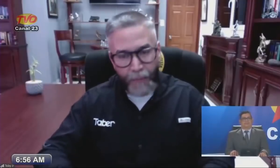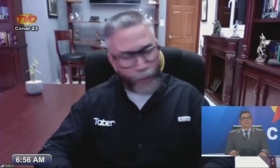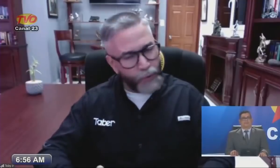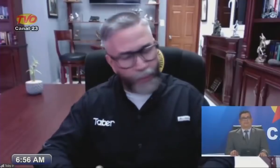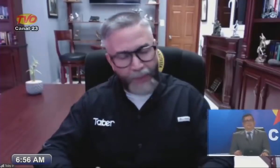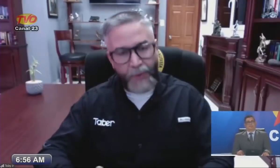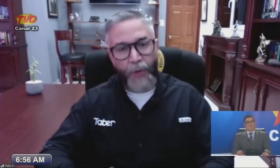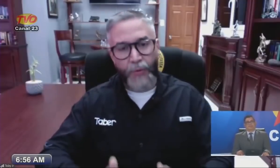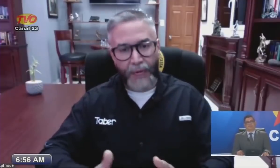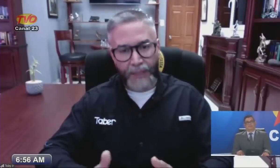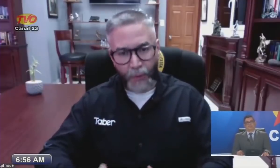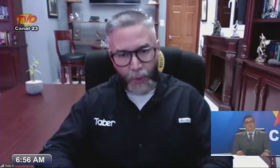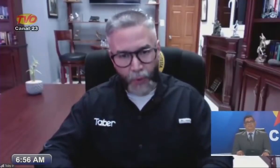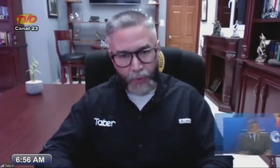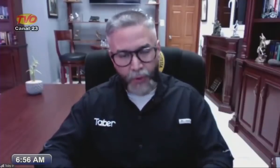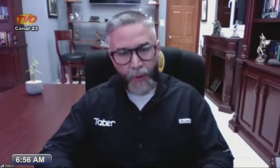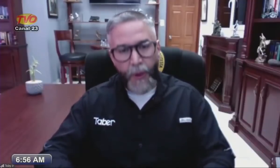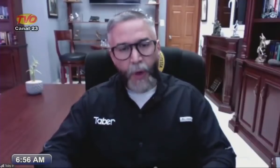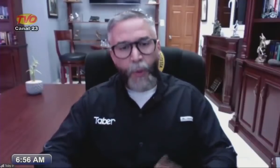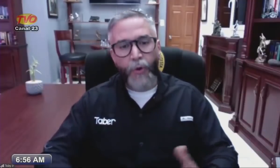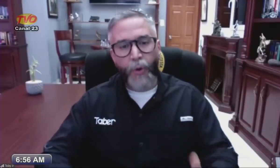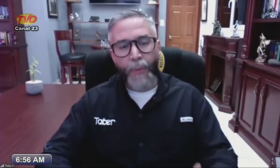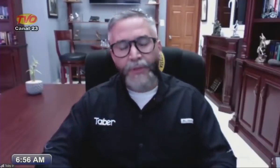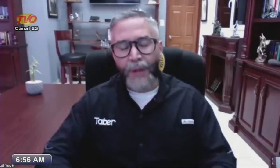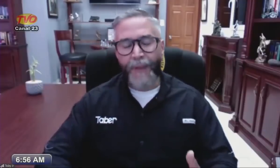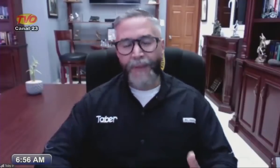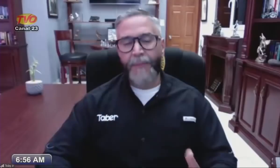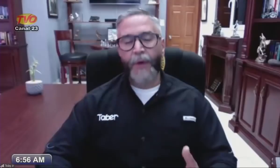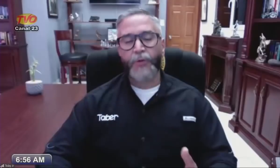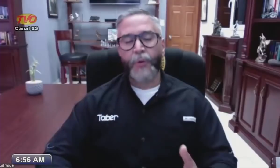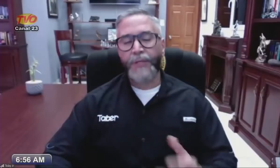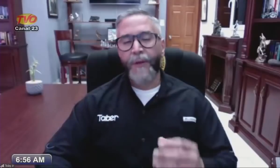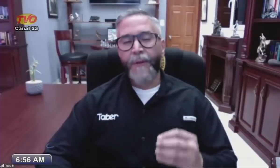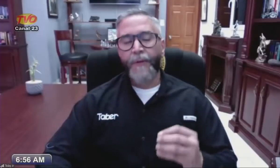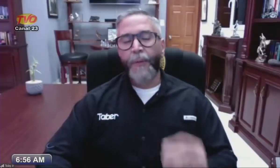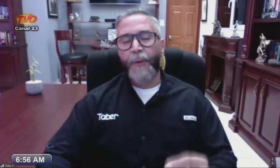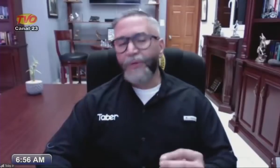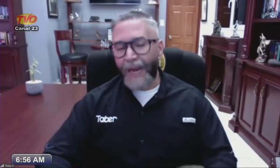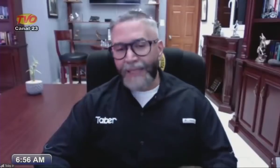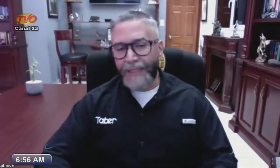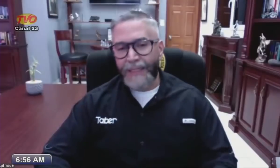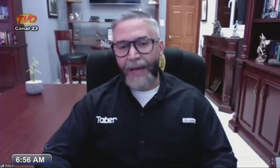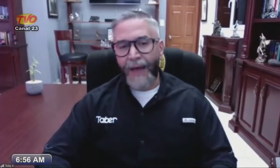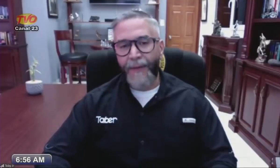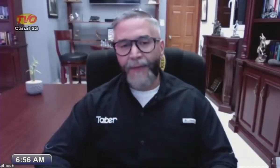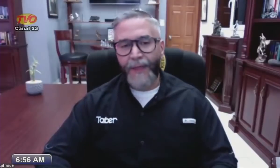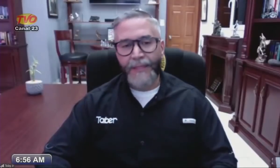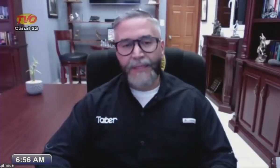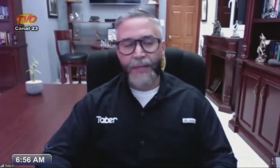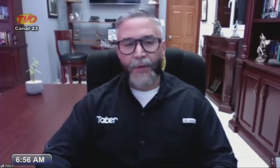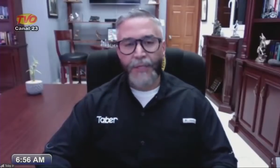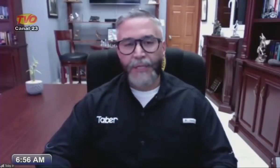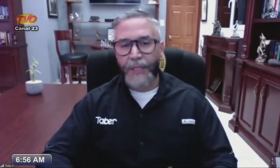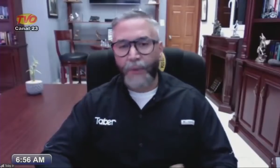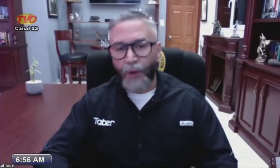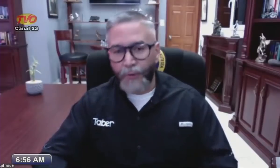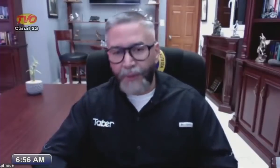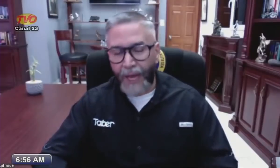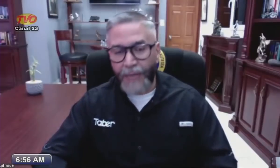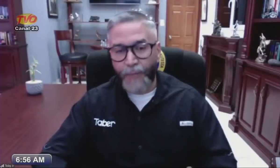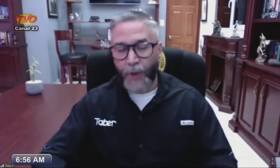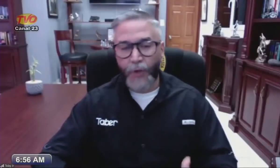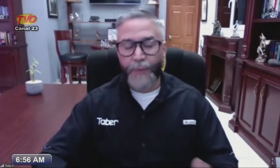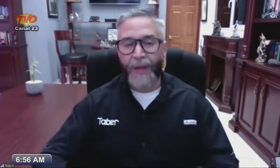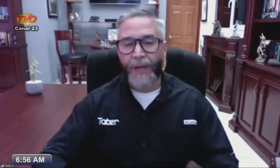familia por supuesto a encontrarse con dios cuando comenzó la pandemia hago solista nos vimos en la necesidad de decir señores si no hay